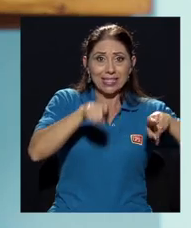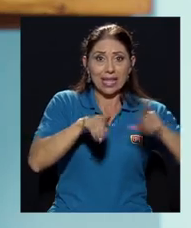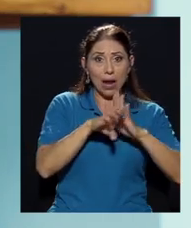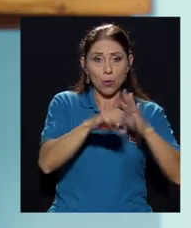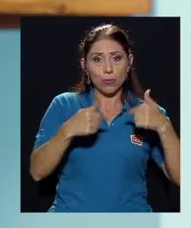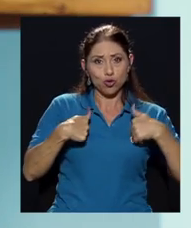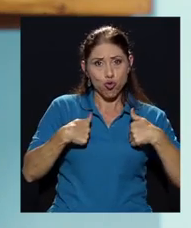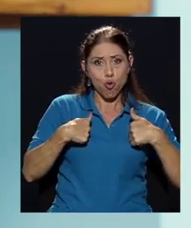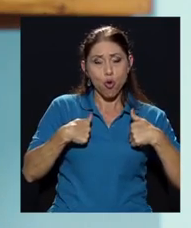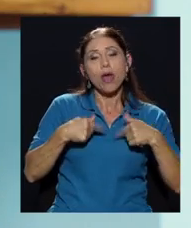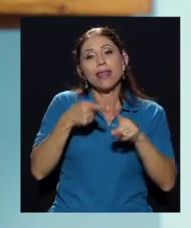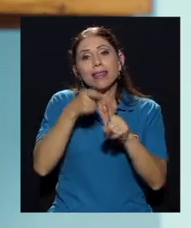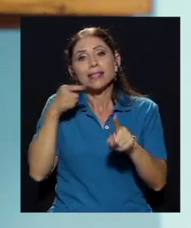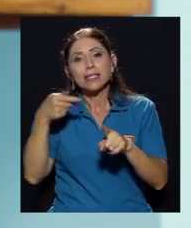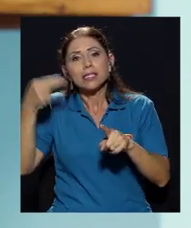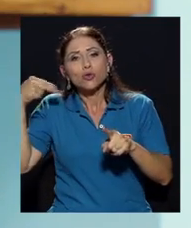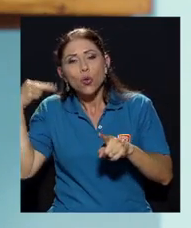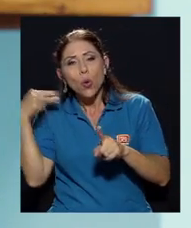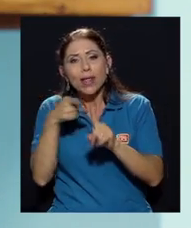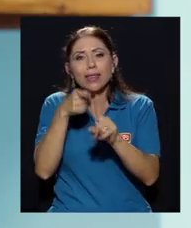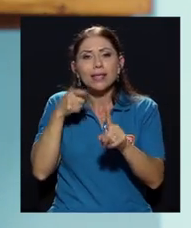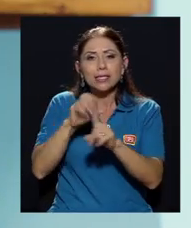de historia, de sociología,